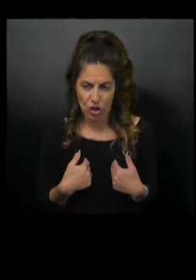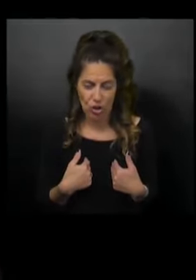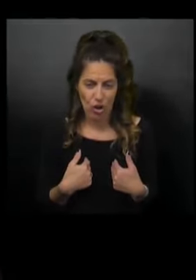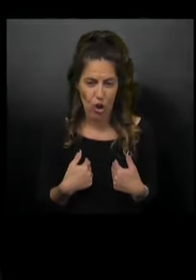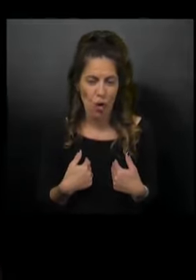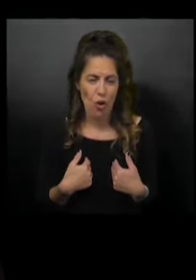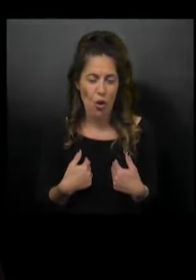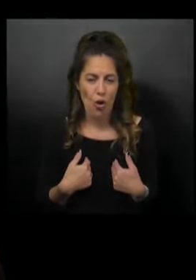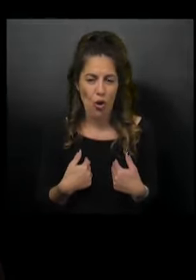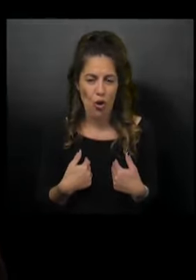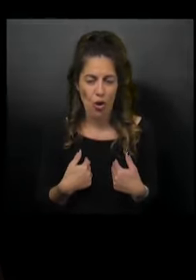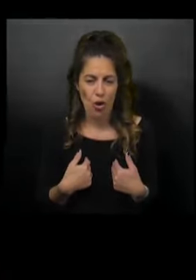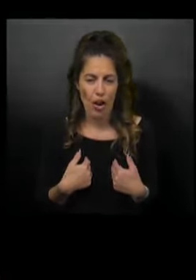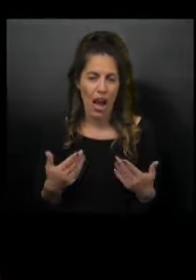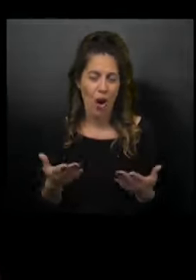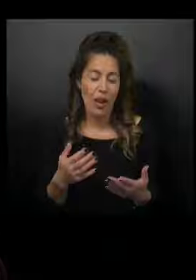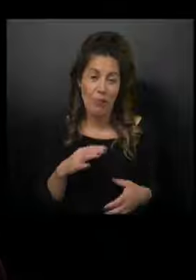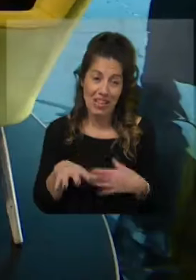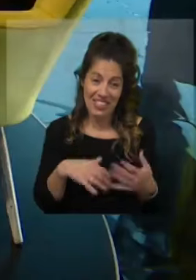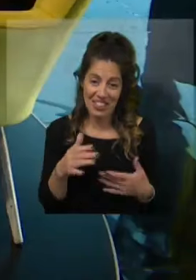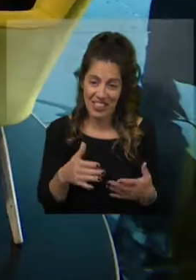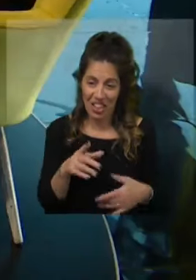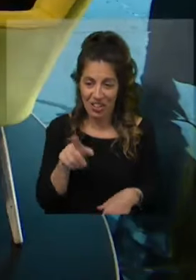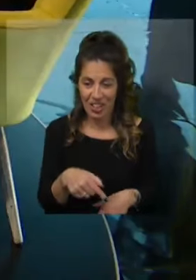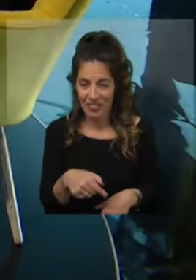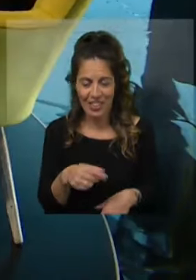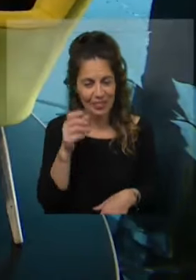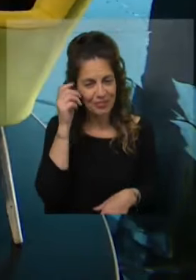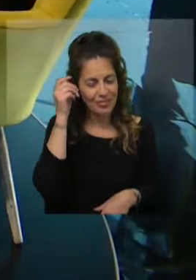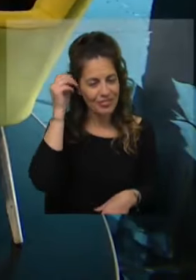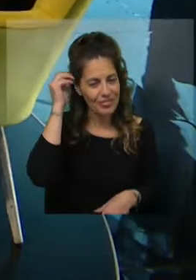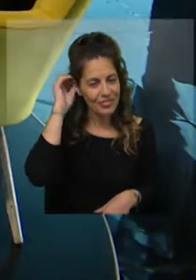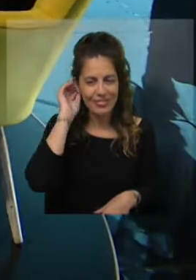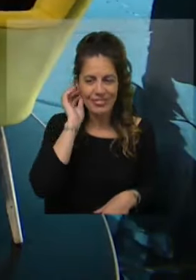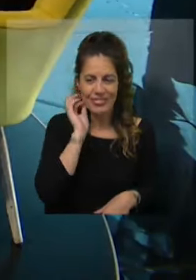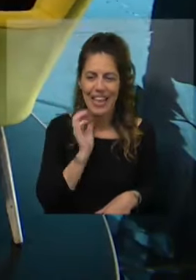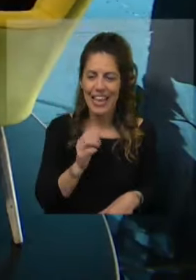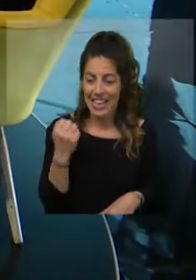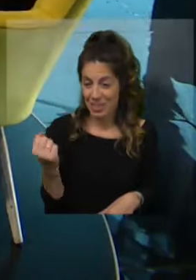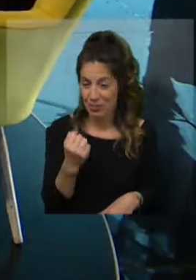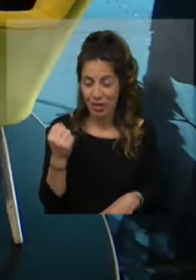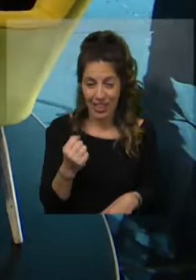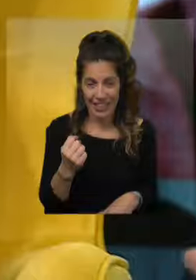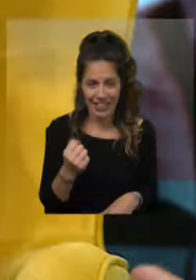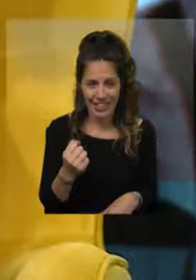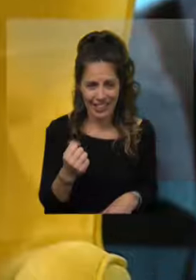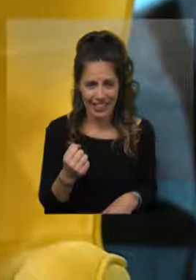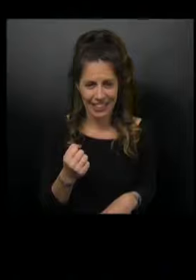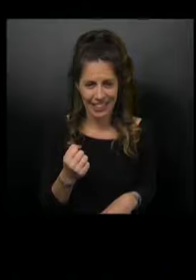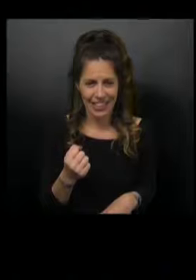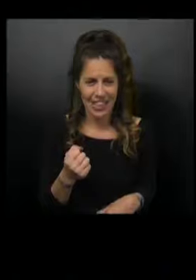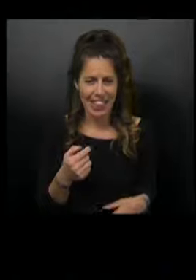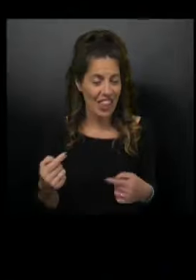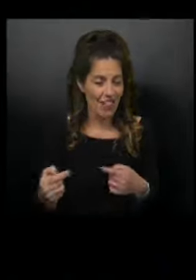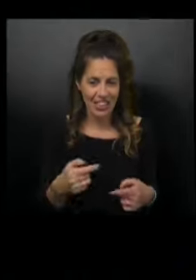voy más más más entreverado de lo que vine la tenc importante claro iba pin pum pa